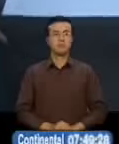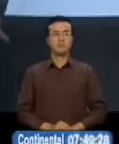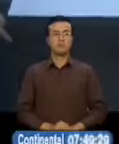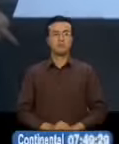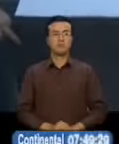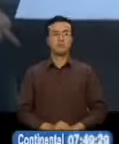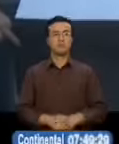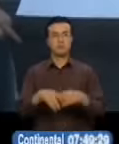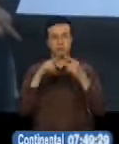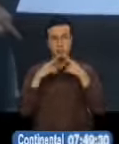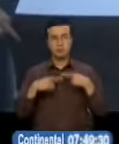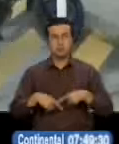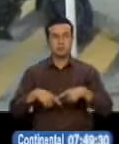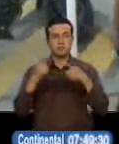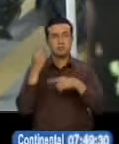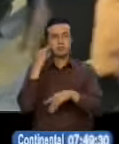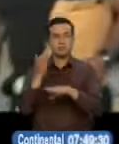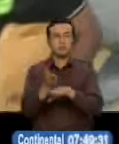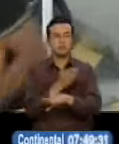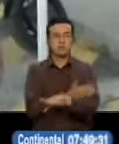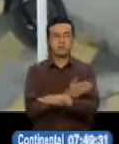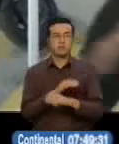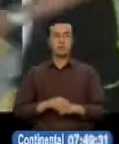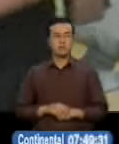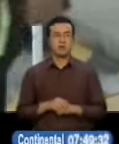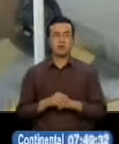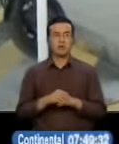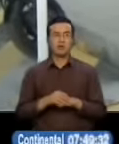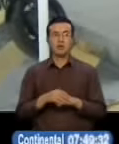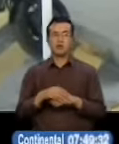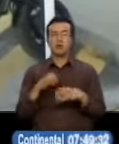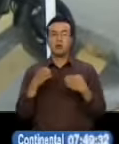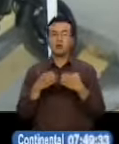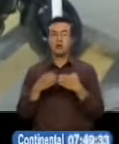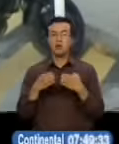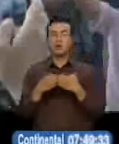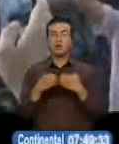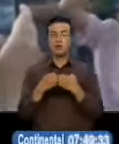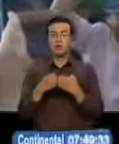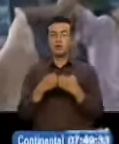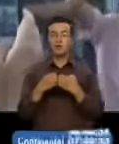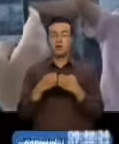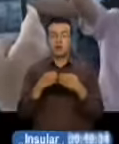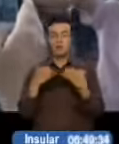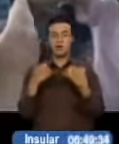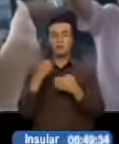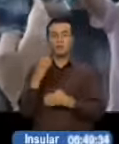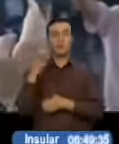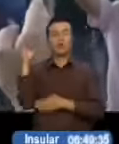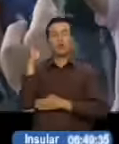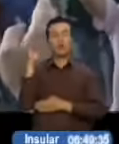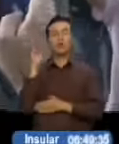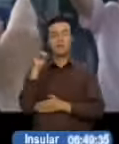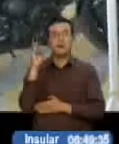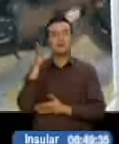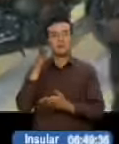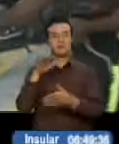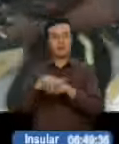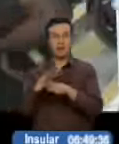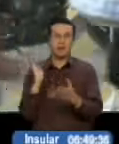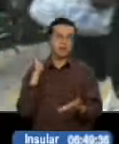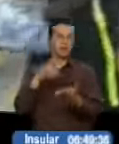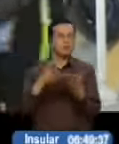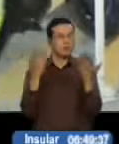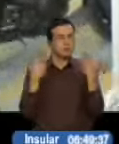Tal como lo había manifestado en días anteriores el ex seleccionador del Ecuador, Reinaldo Rueda, la tarde de este martes arribó a Quito la delegación de